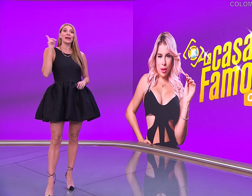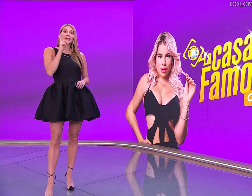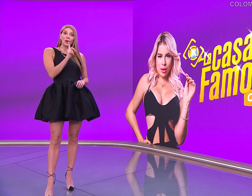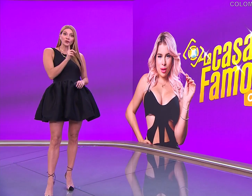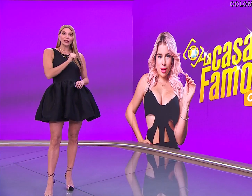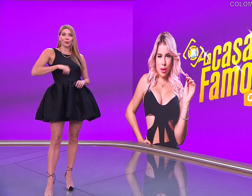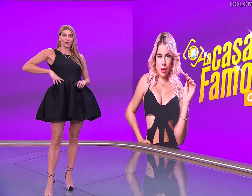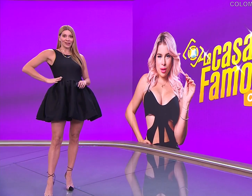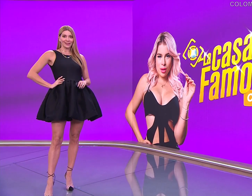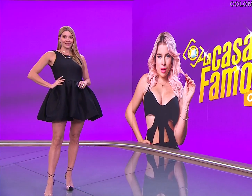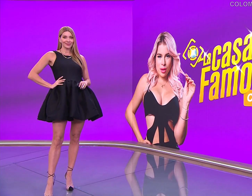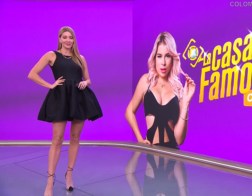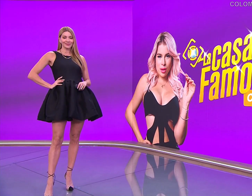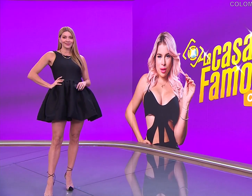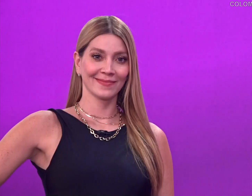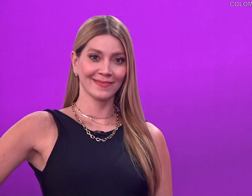además 24/7 por VIX.